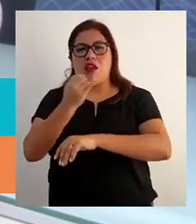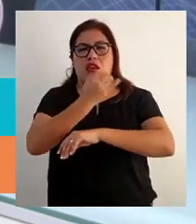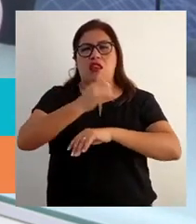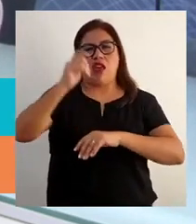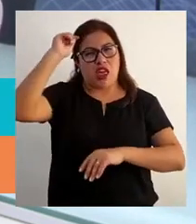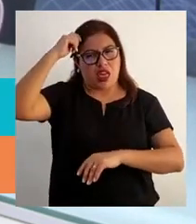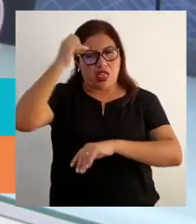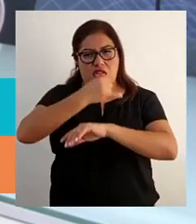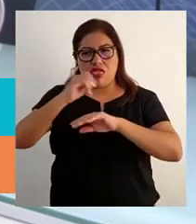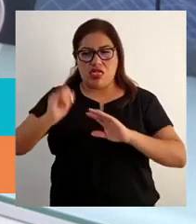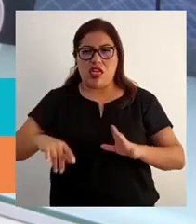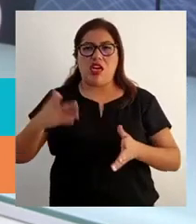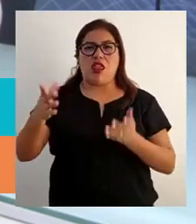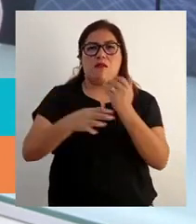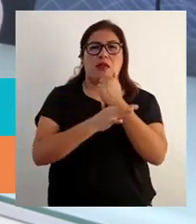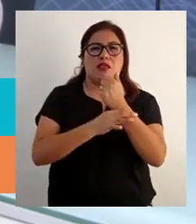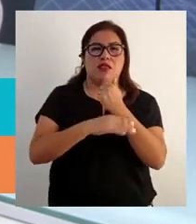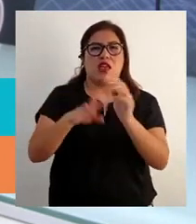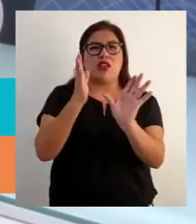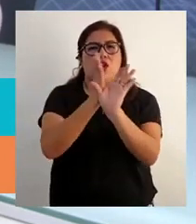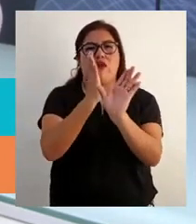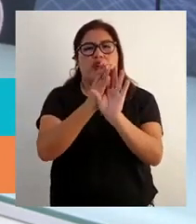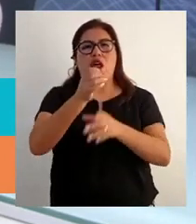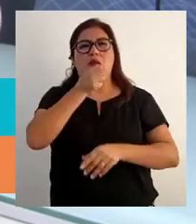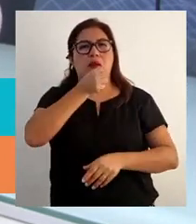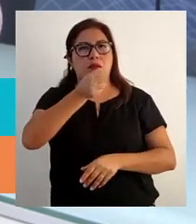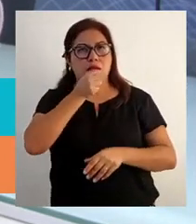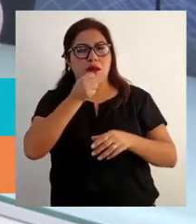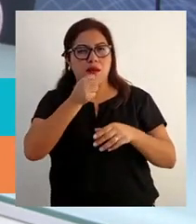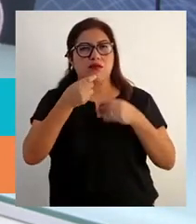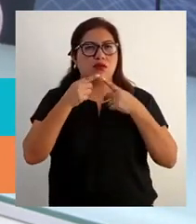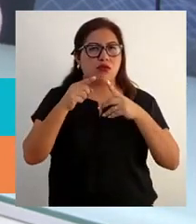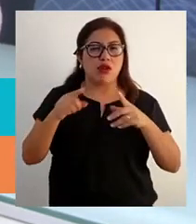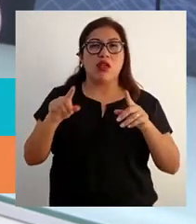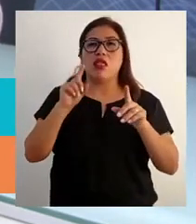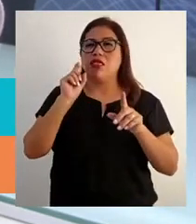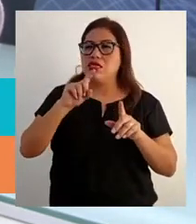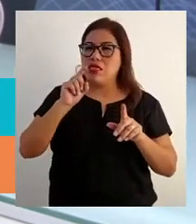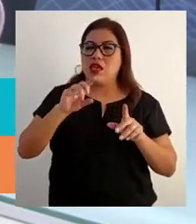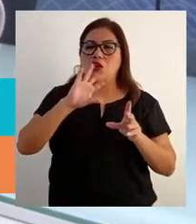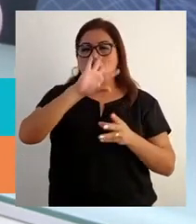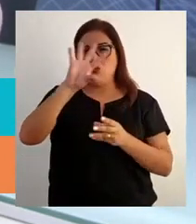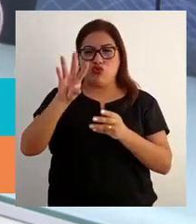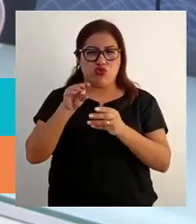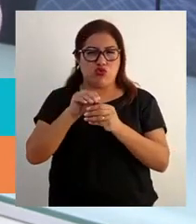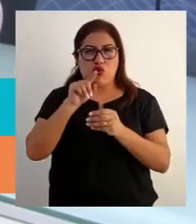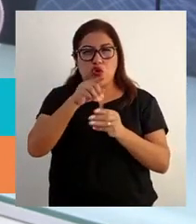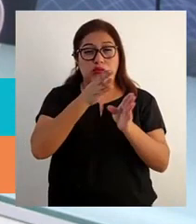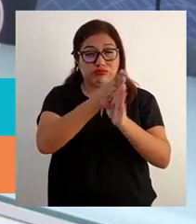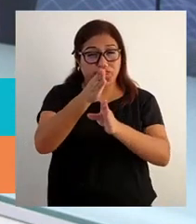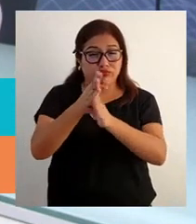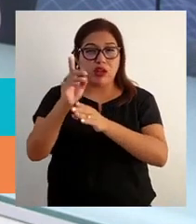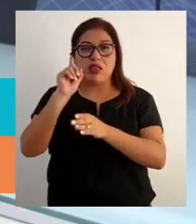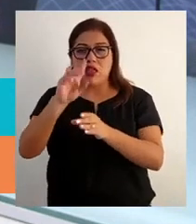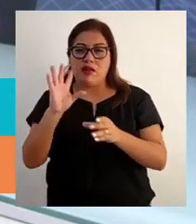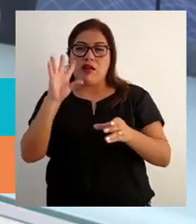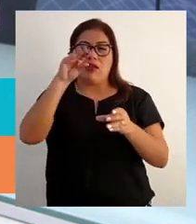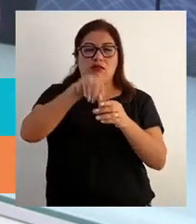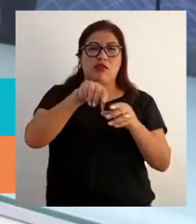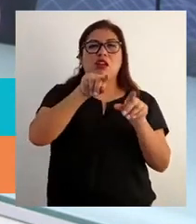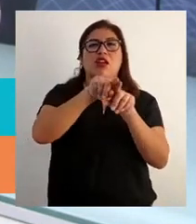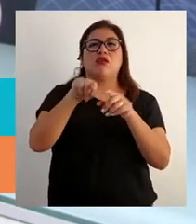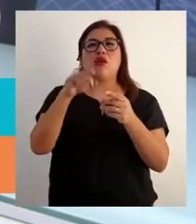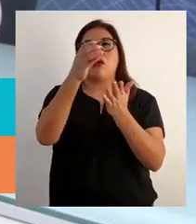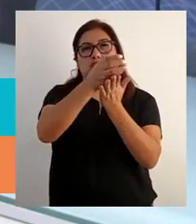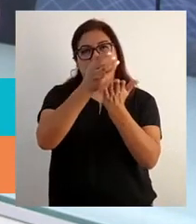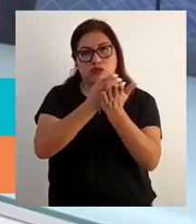medicina, psicología, periodismo, debe de instalarse el curso de discapacidad, no mandarle a hacer un